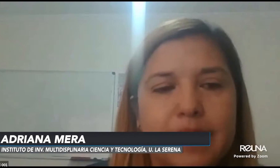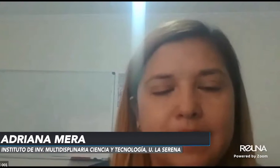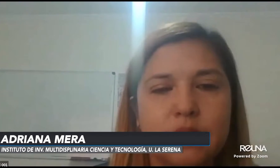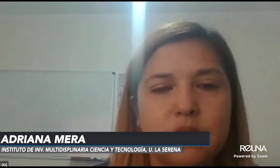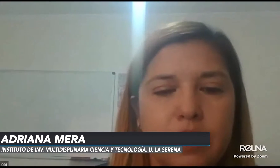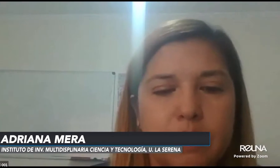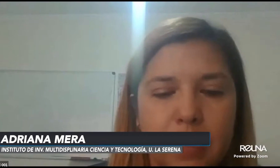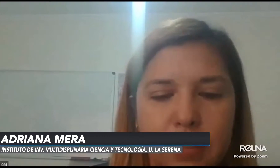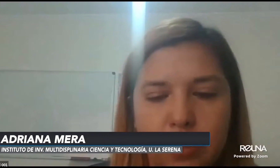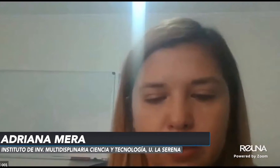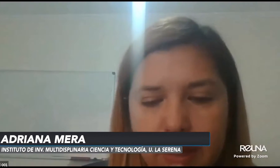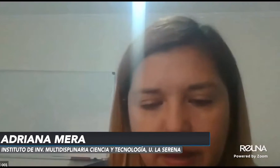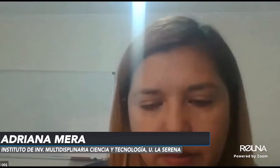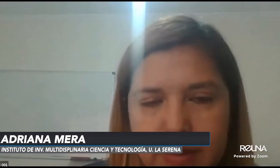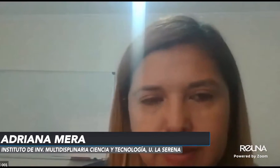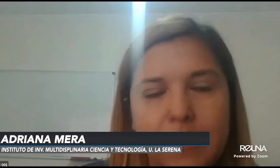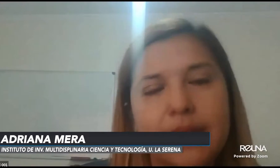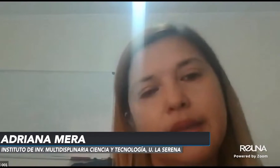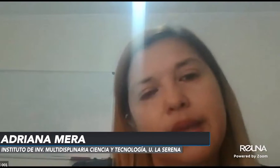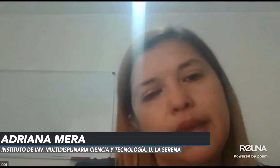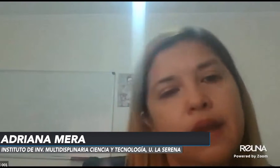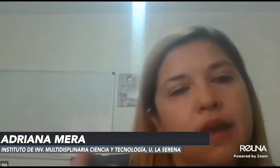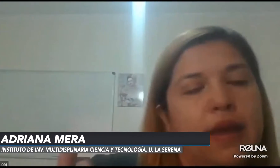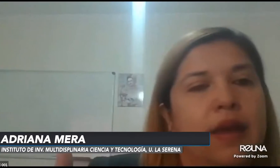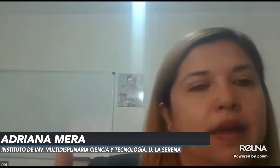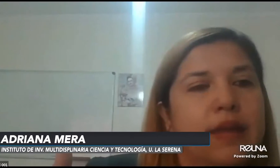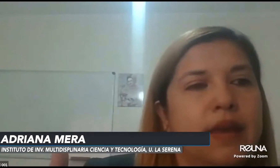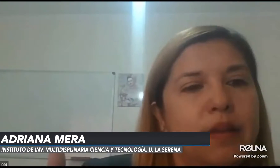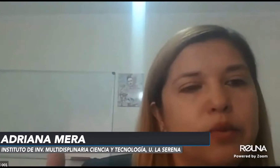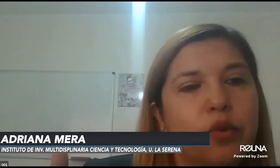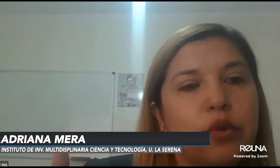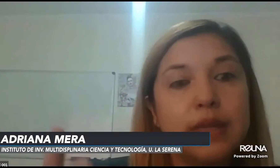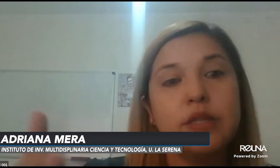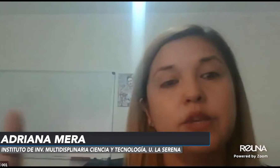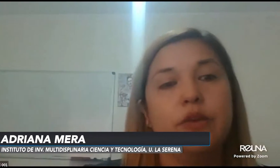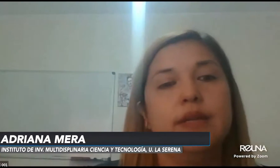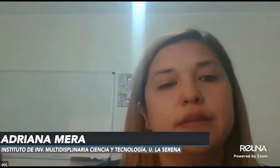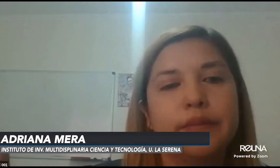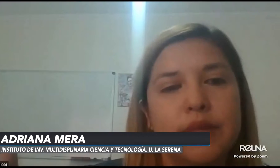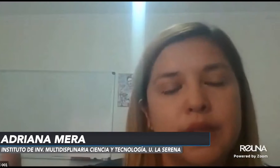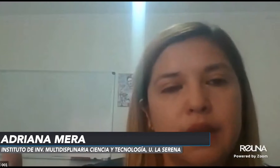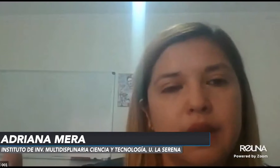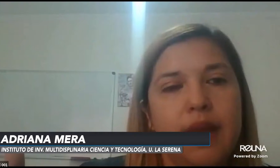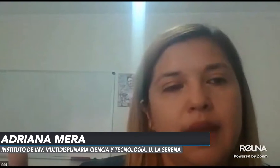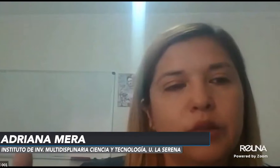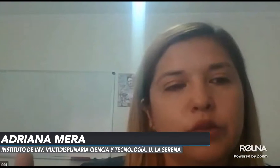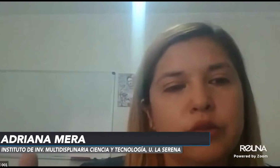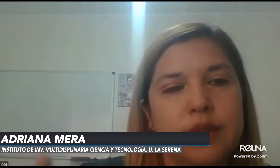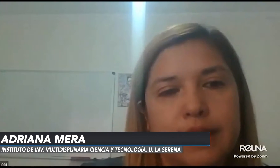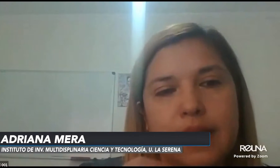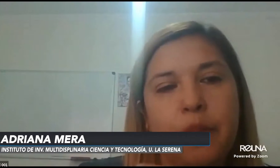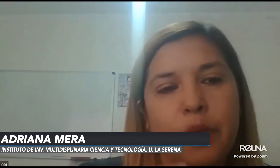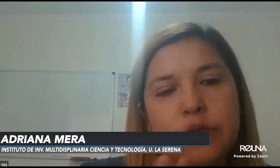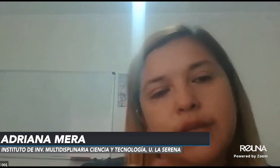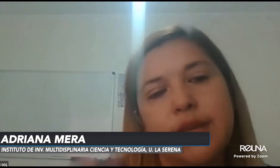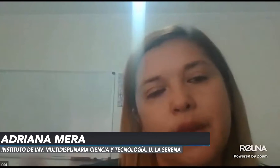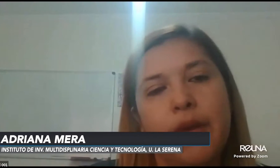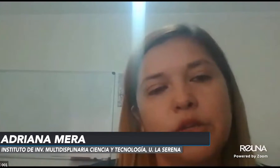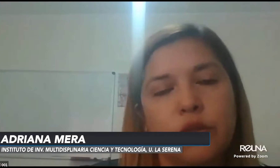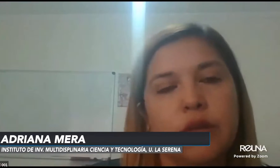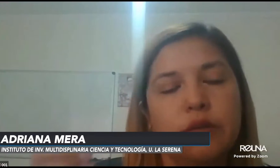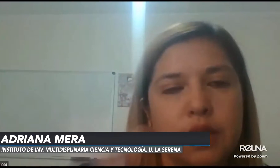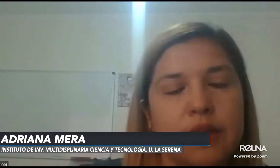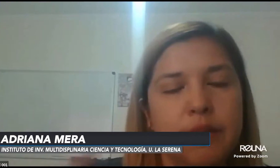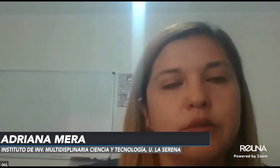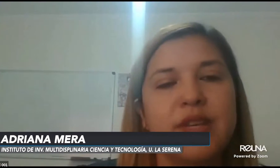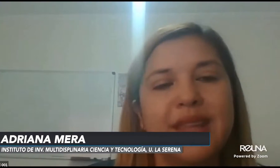para la descontaminación de aguas debe tener digamos condiciones y entonces por eso les